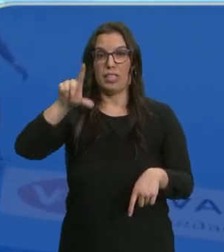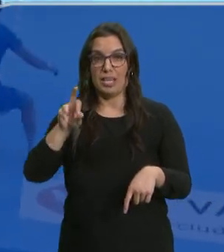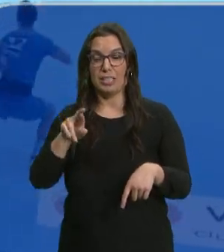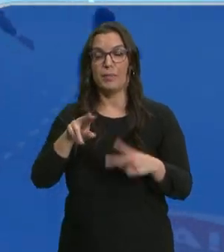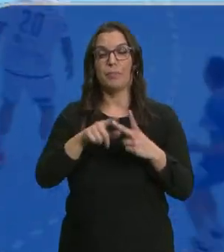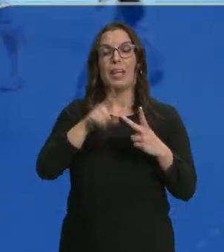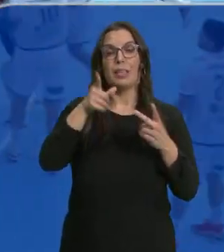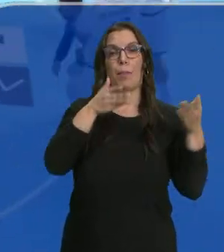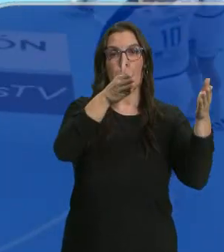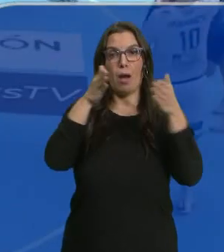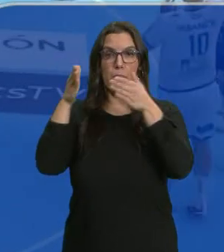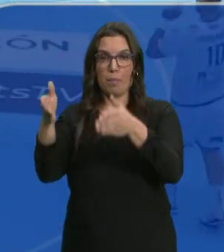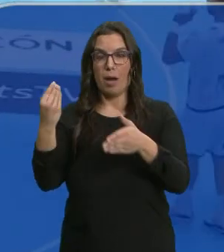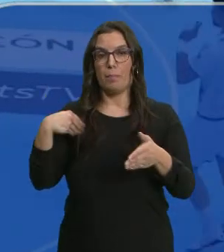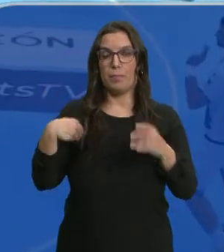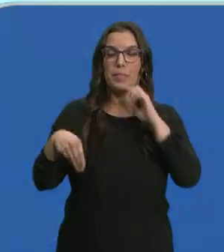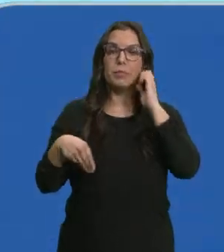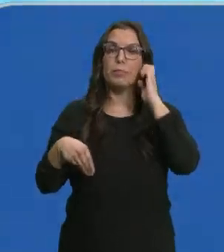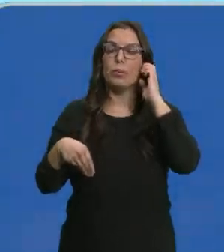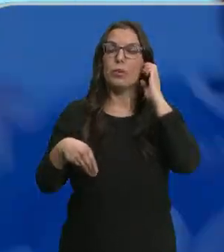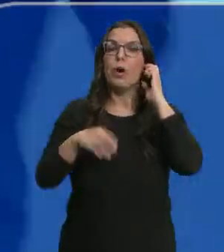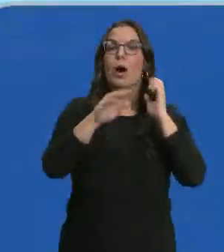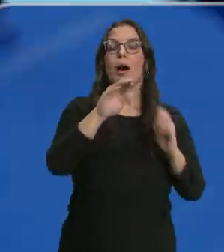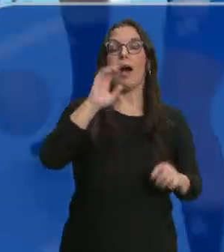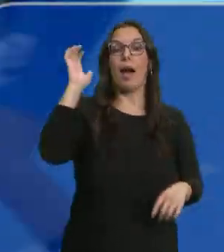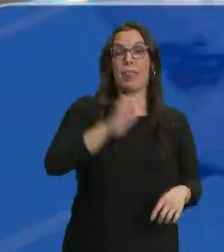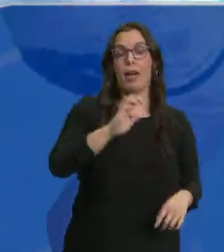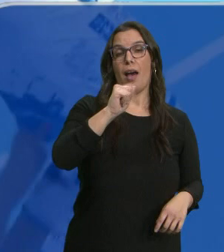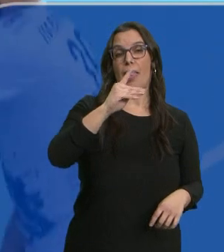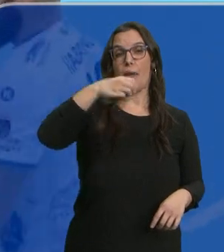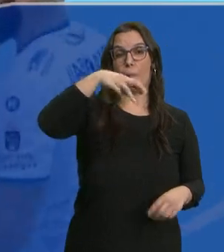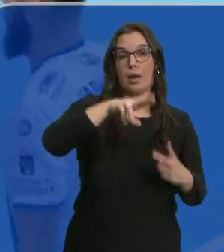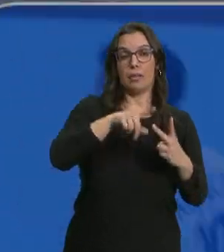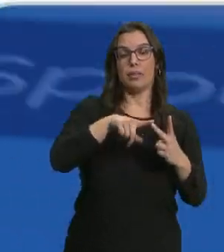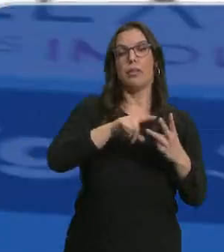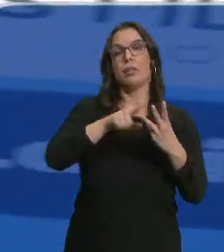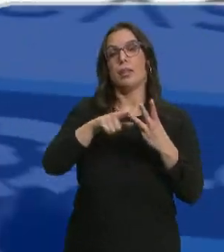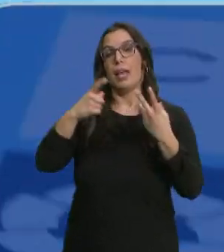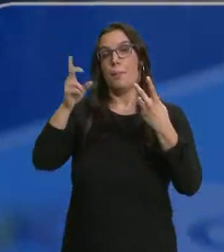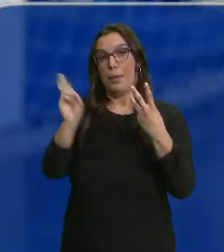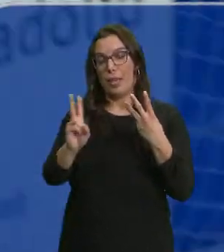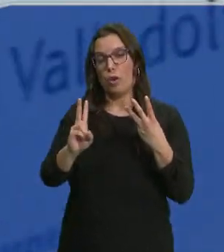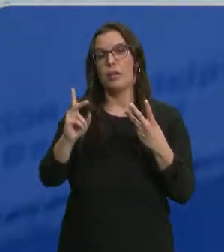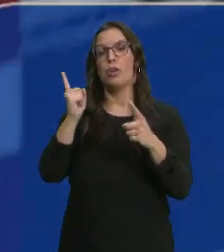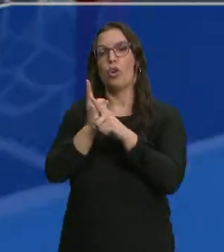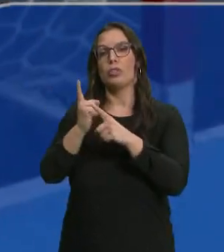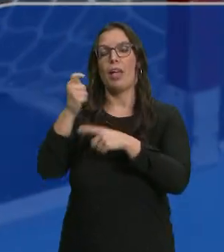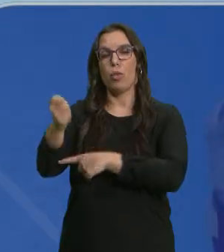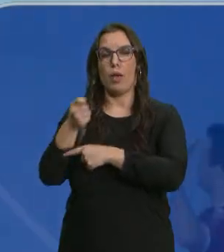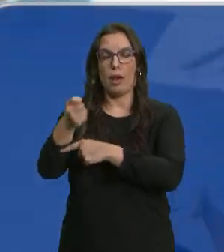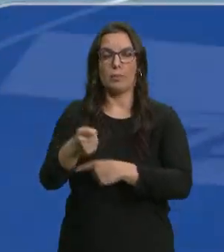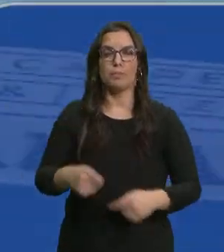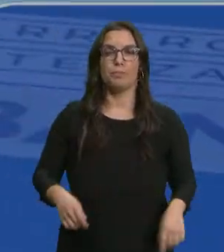jugarán nuestros 2 representantes en la Liga Sacira Sobal. En la banca de Mar se enfrentará al Novas y el Recoletas Atlético Valladolid al Ciudad Real.